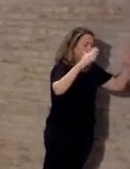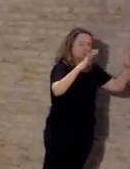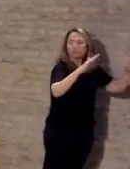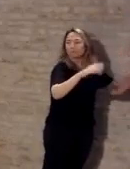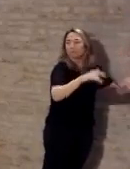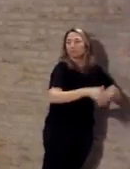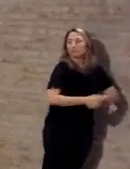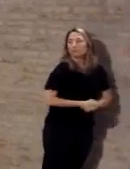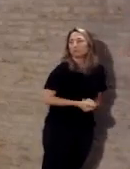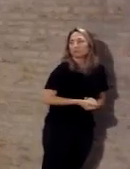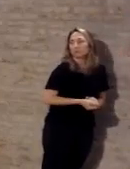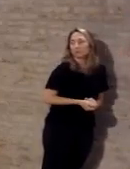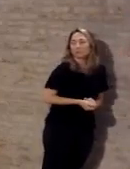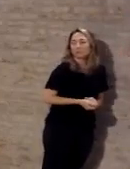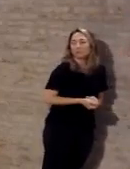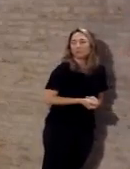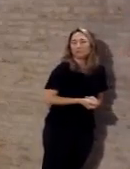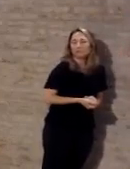gracias